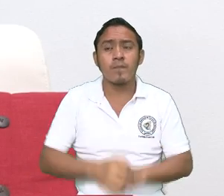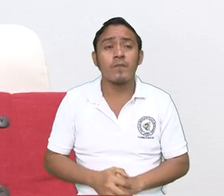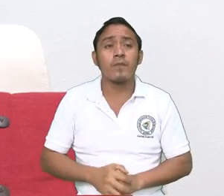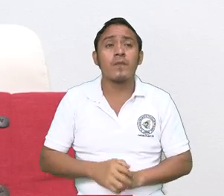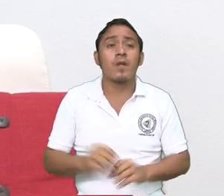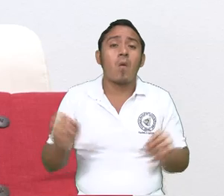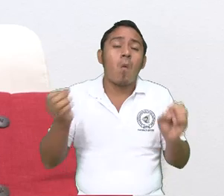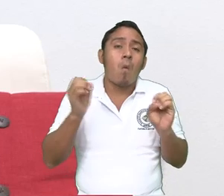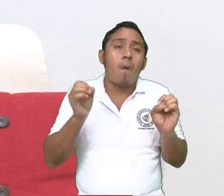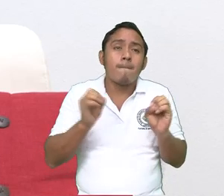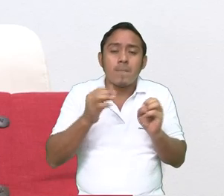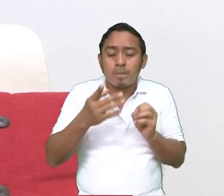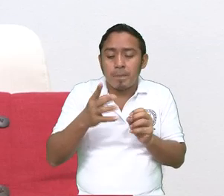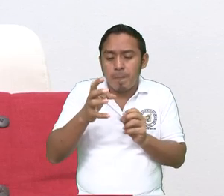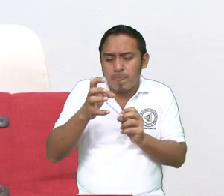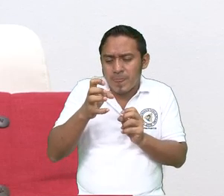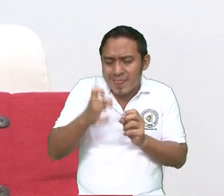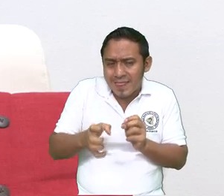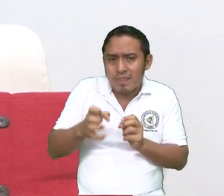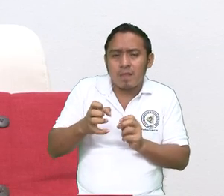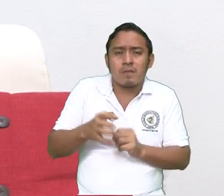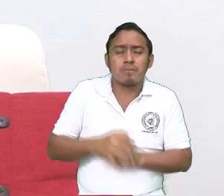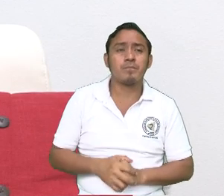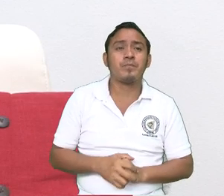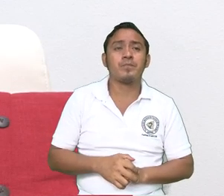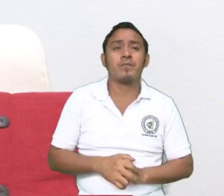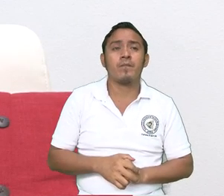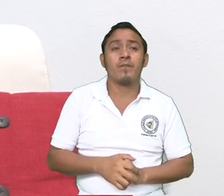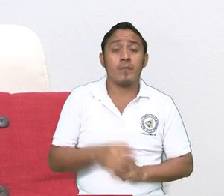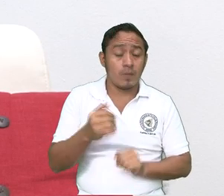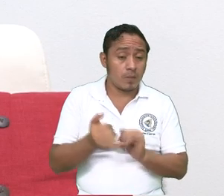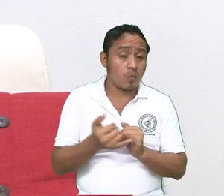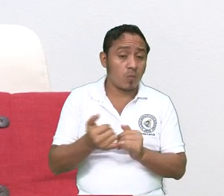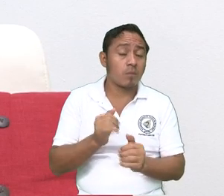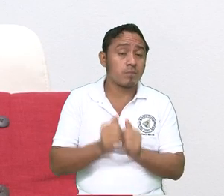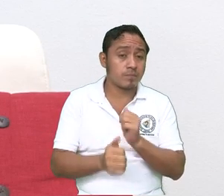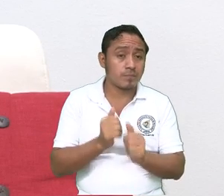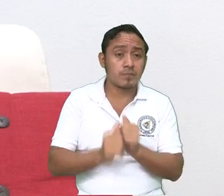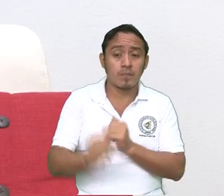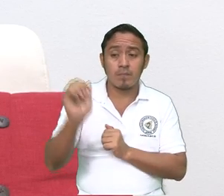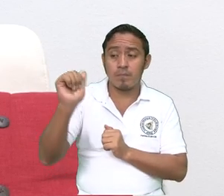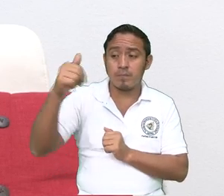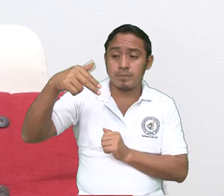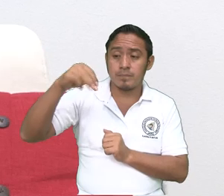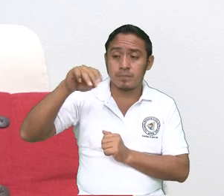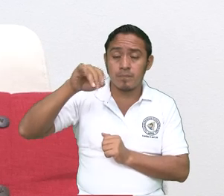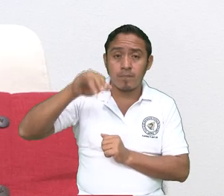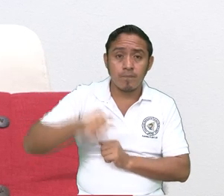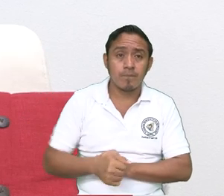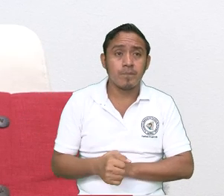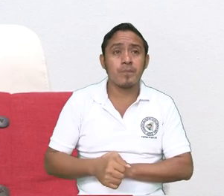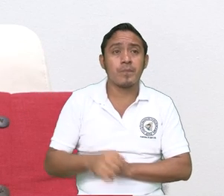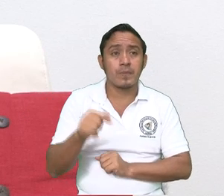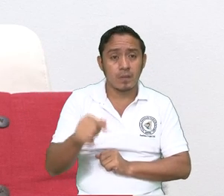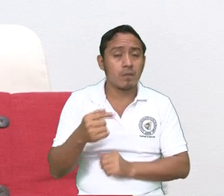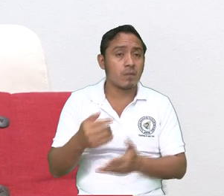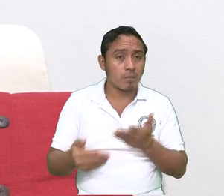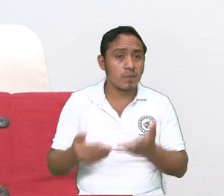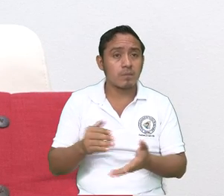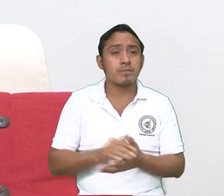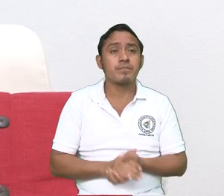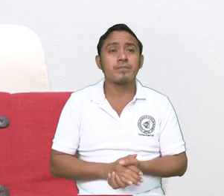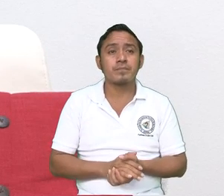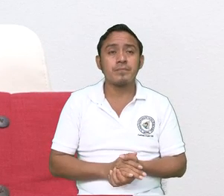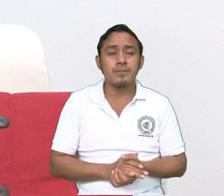muy seca por decirlo así pues también podría inducir a pensar en algún trastorno de